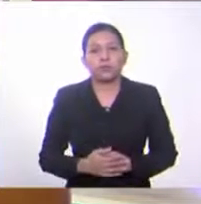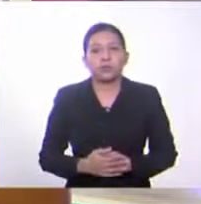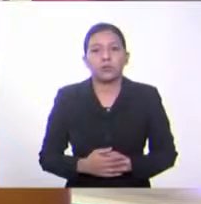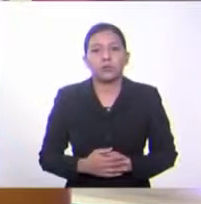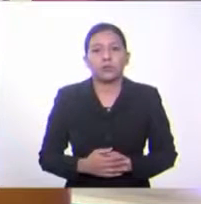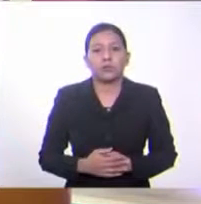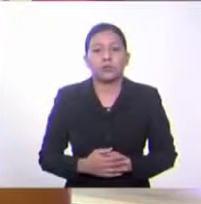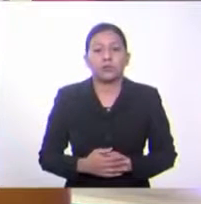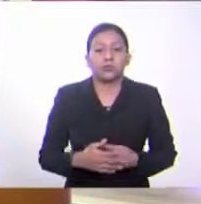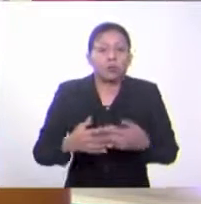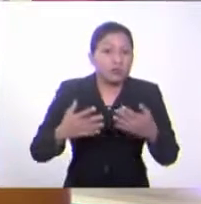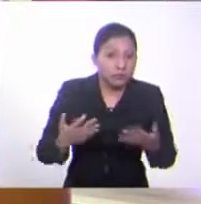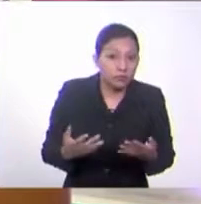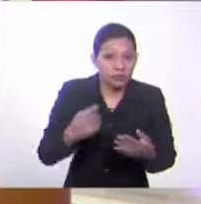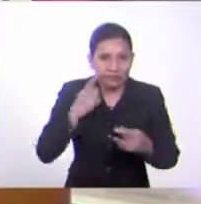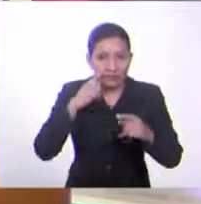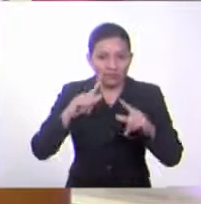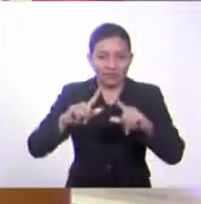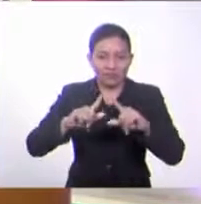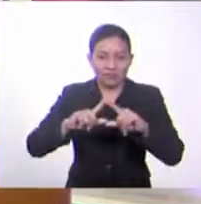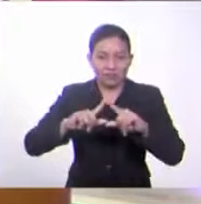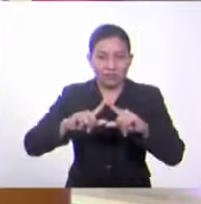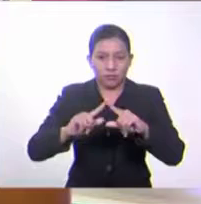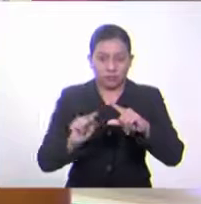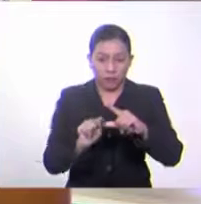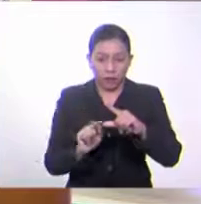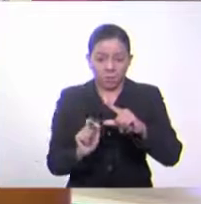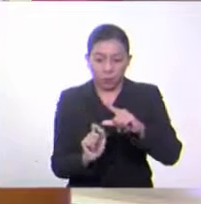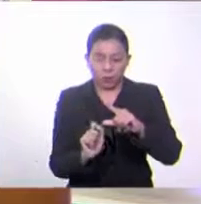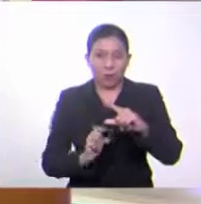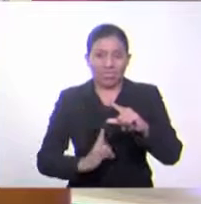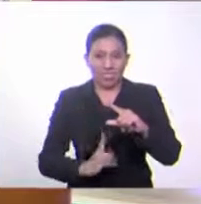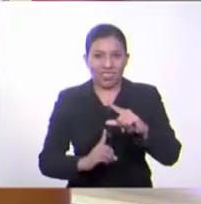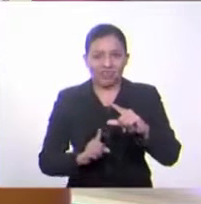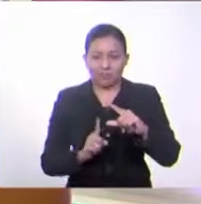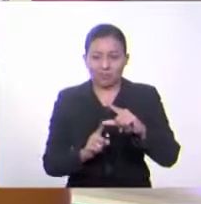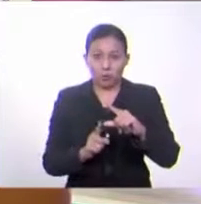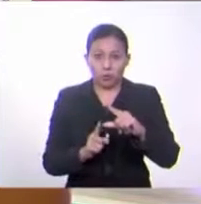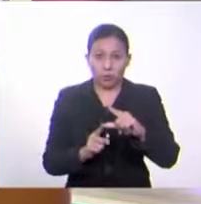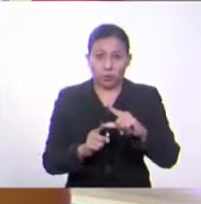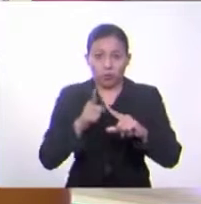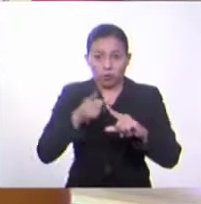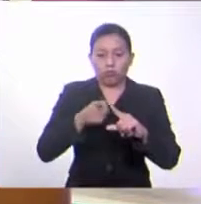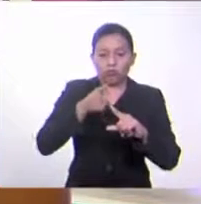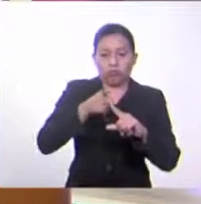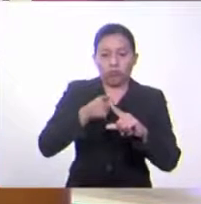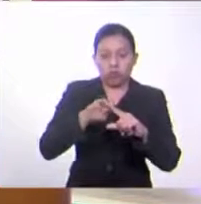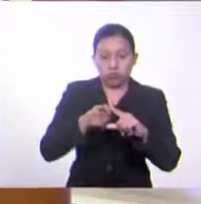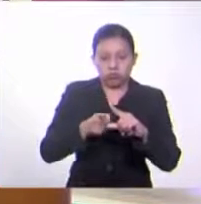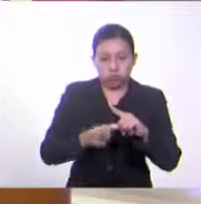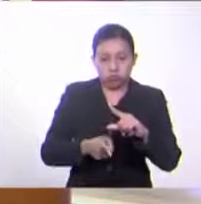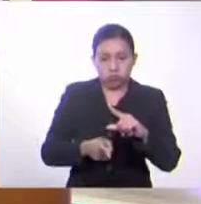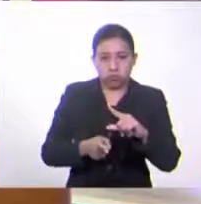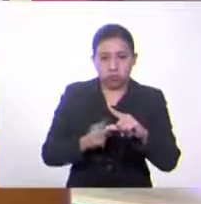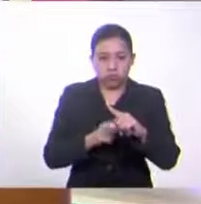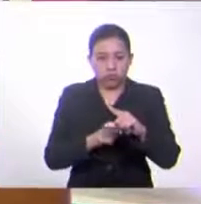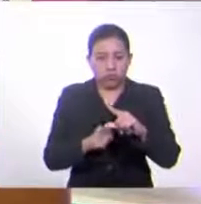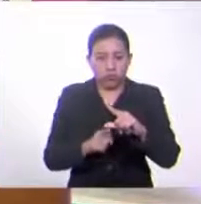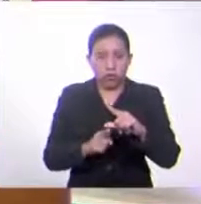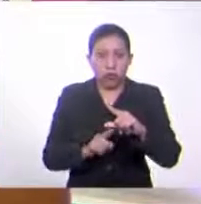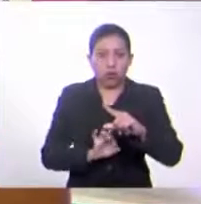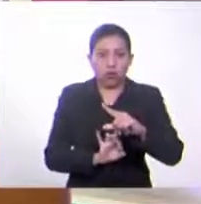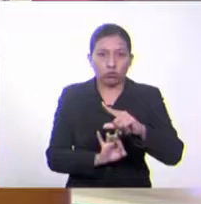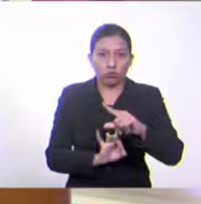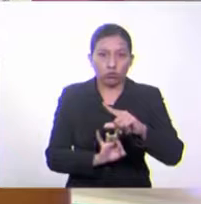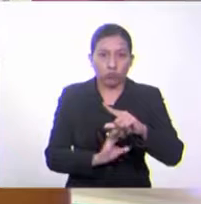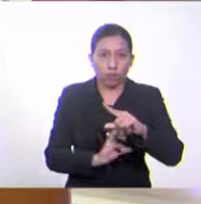Bueno, como este era el punto medio, y cuando lo trazaste, esto medía 8, esto medía 8 también,